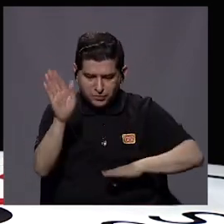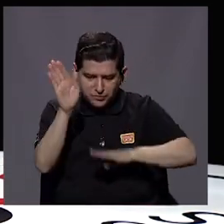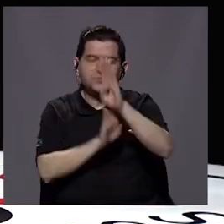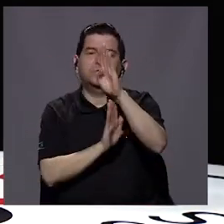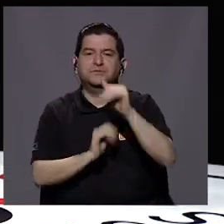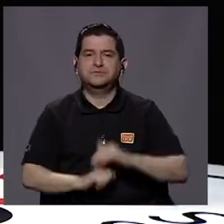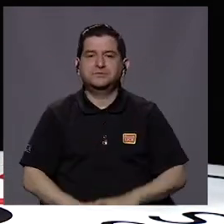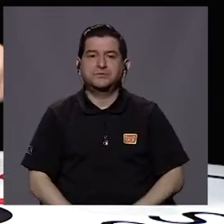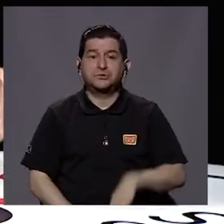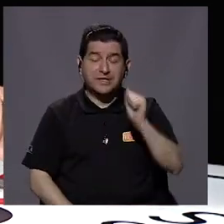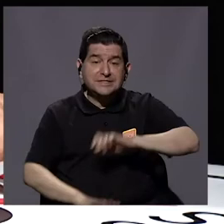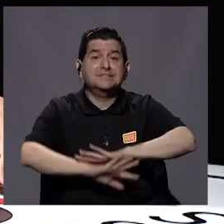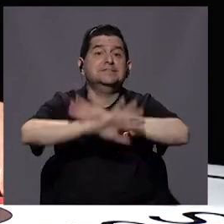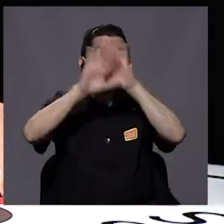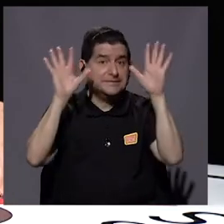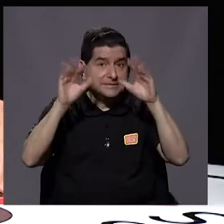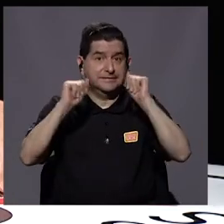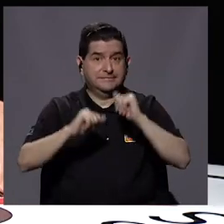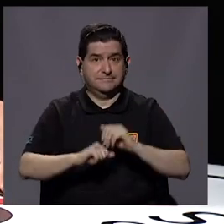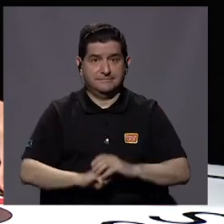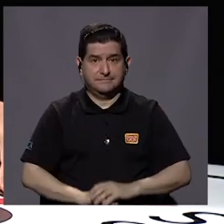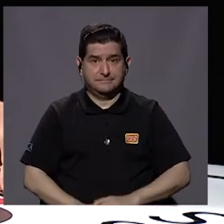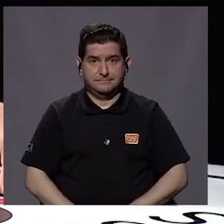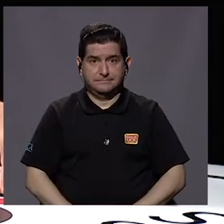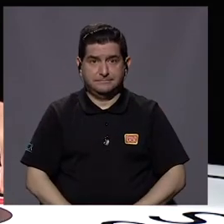tal vez nos hemos desarrollado. Lo que sí claramente